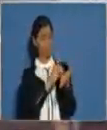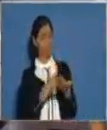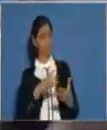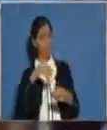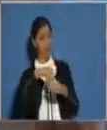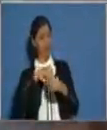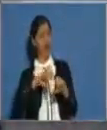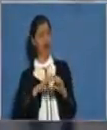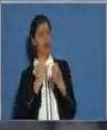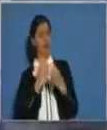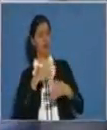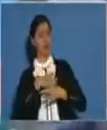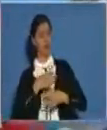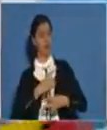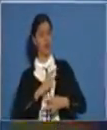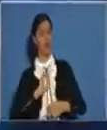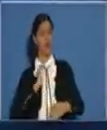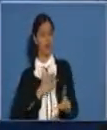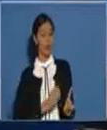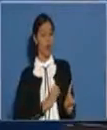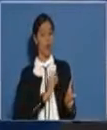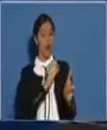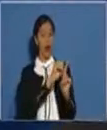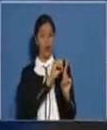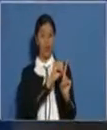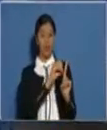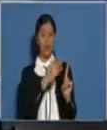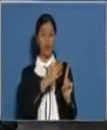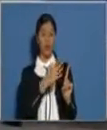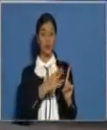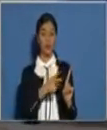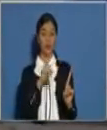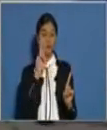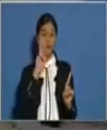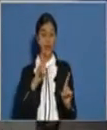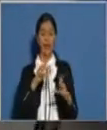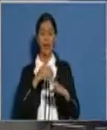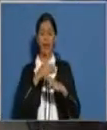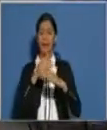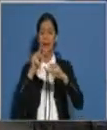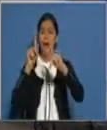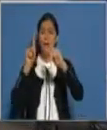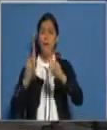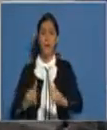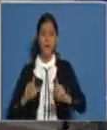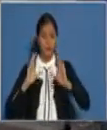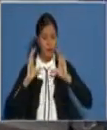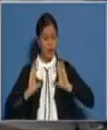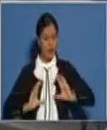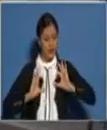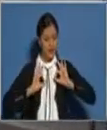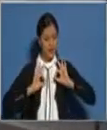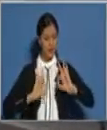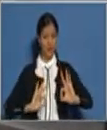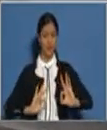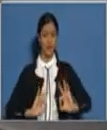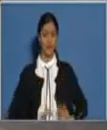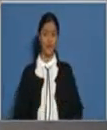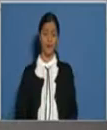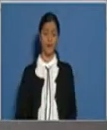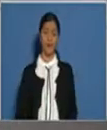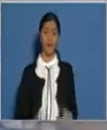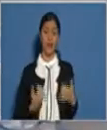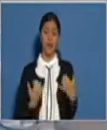misión era y sigue siendo el velar por el bienestar de nuestros pacientes. Ahora, pues, en